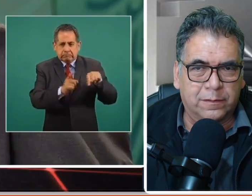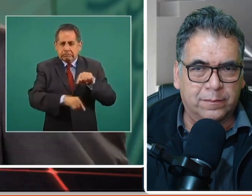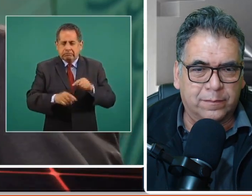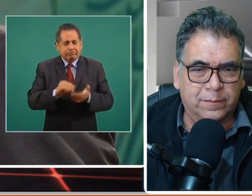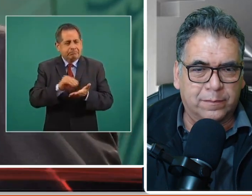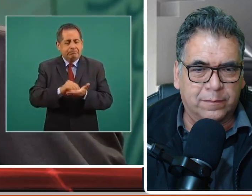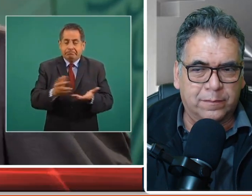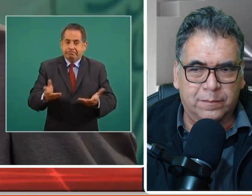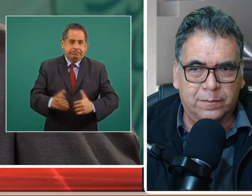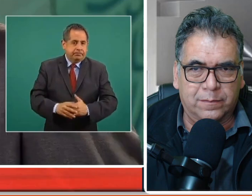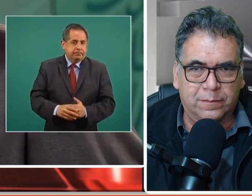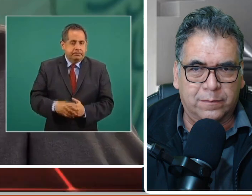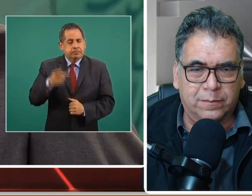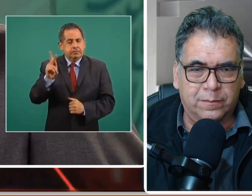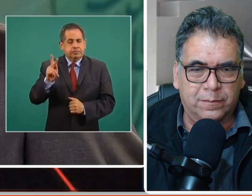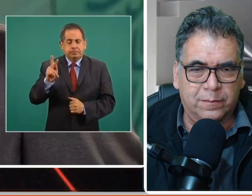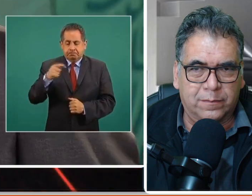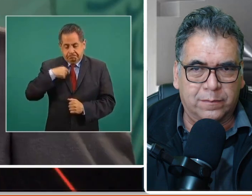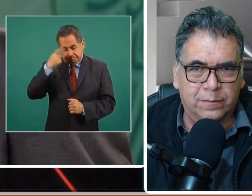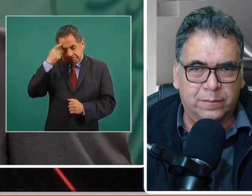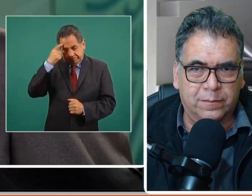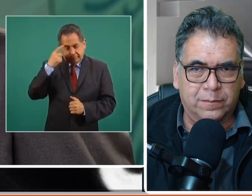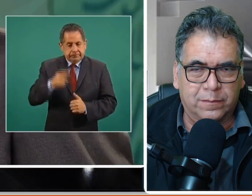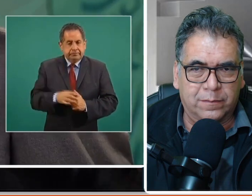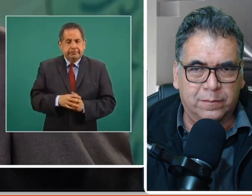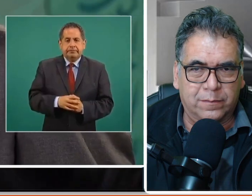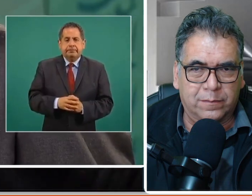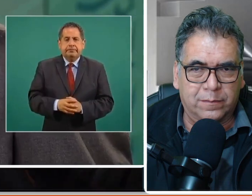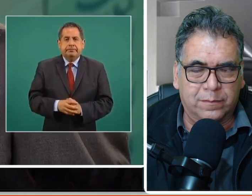pero estamos